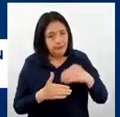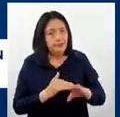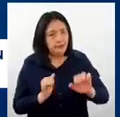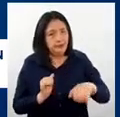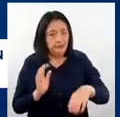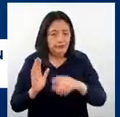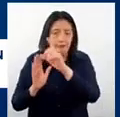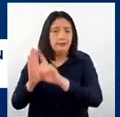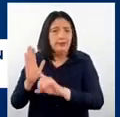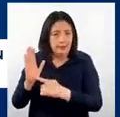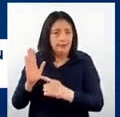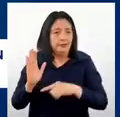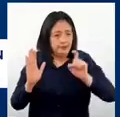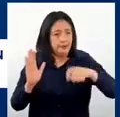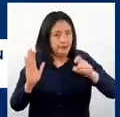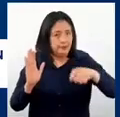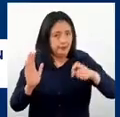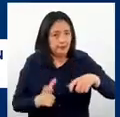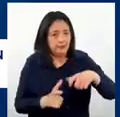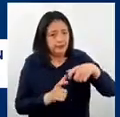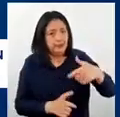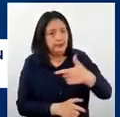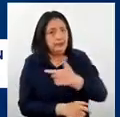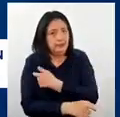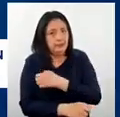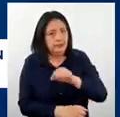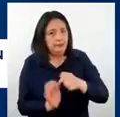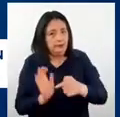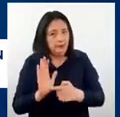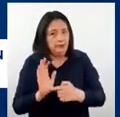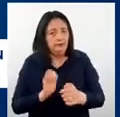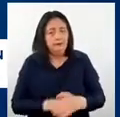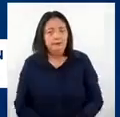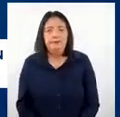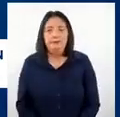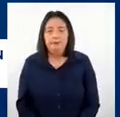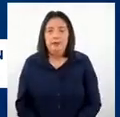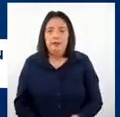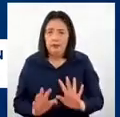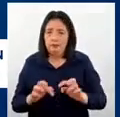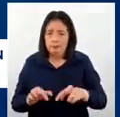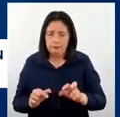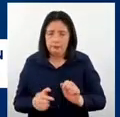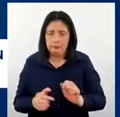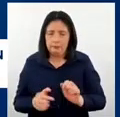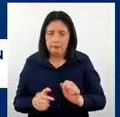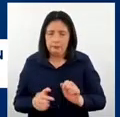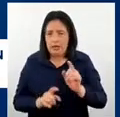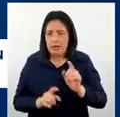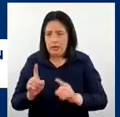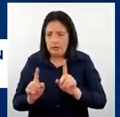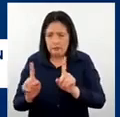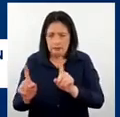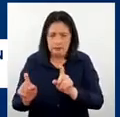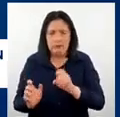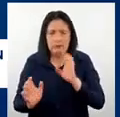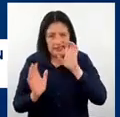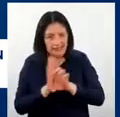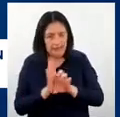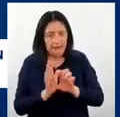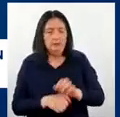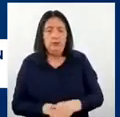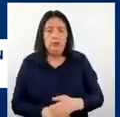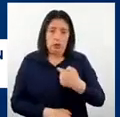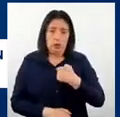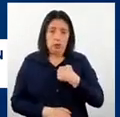donde sí es necesario presentar el carnet de vacunación. Ujú. Permítame hacerle algunas consultas. Por ejemplo, si yo voy